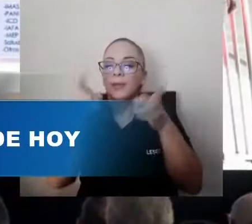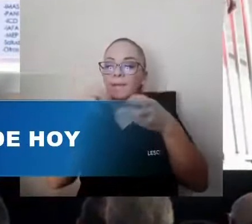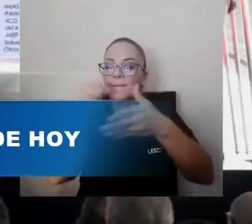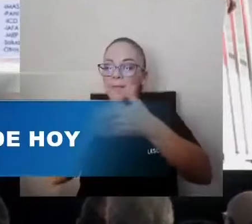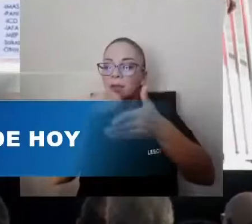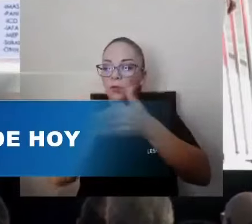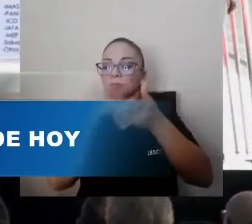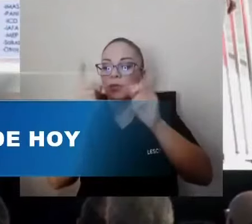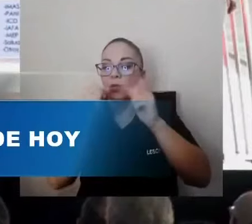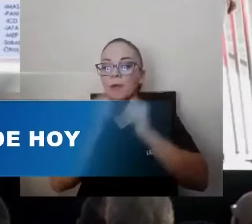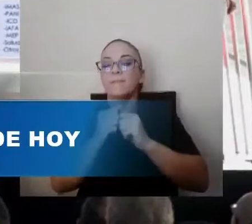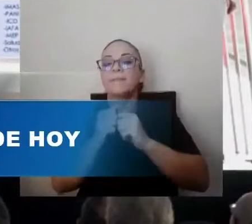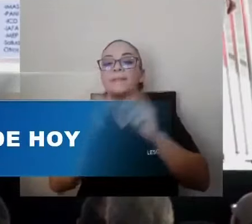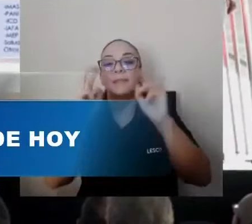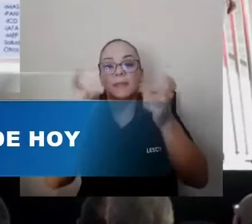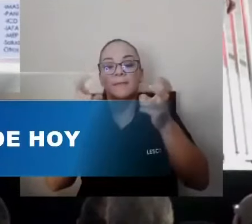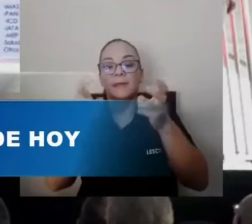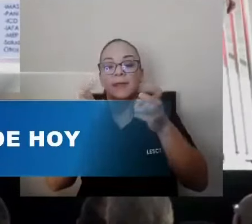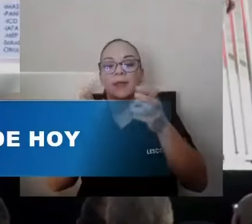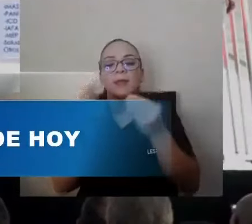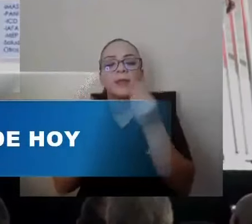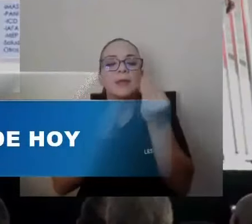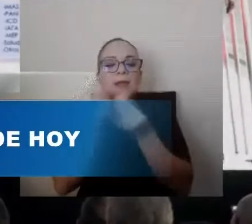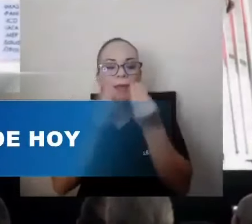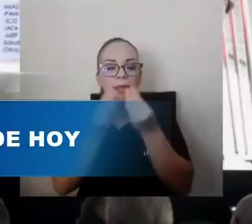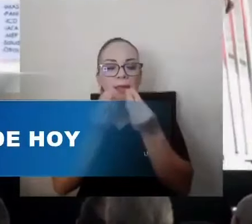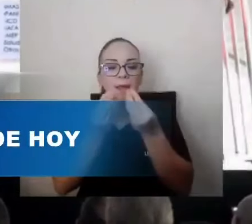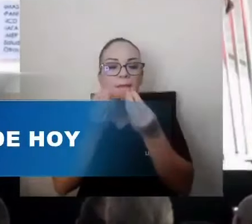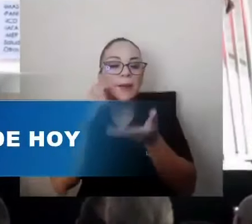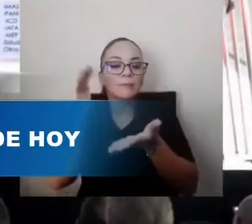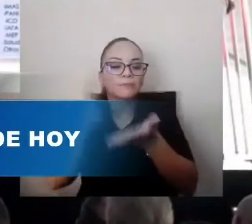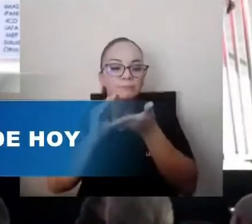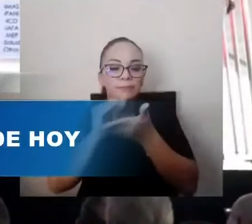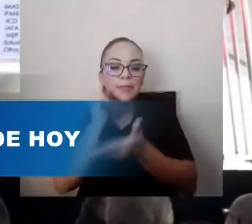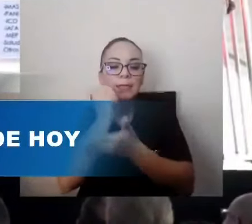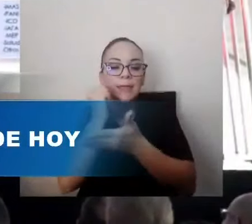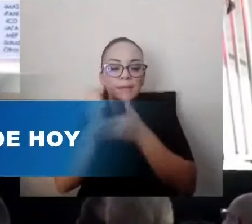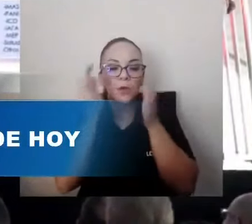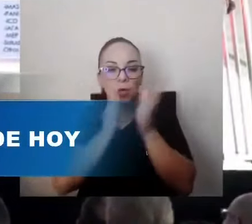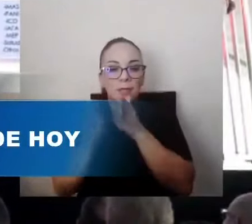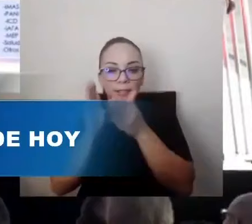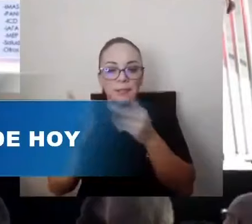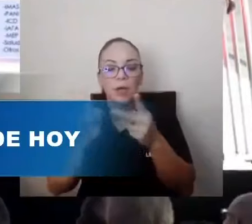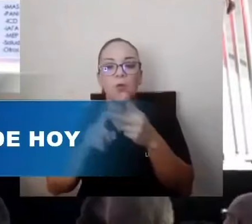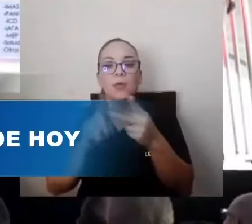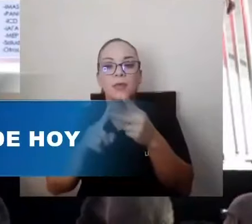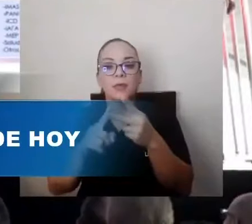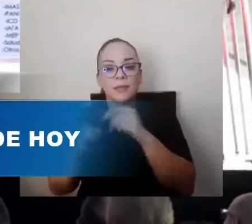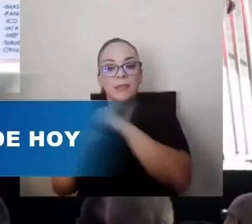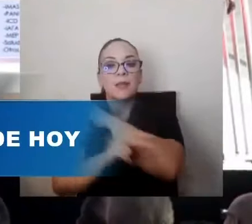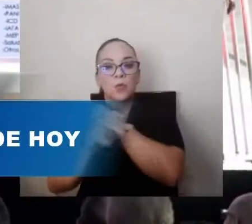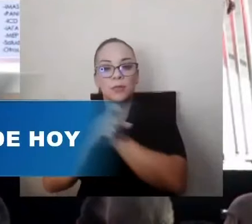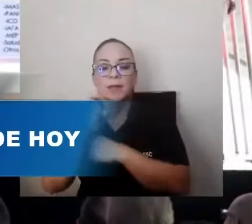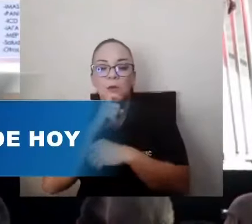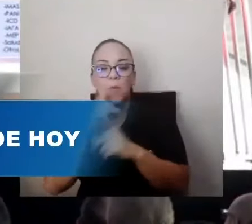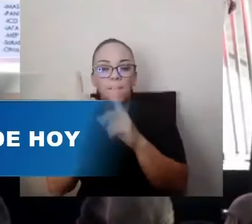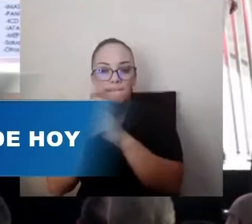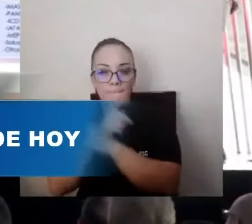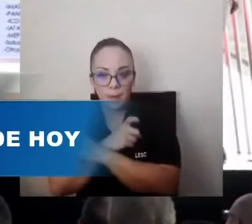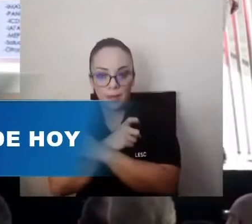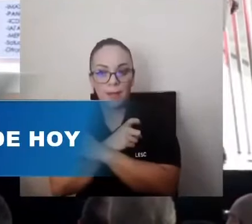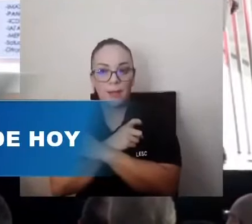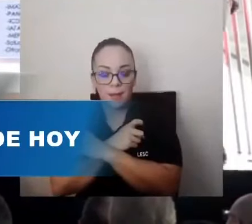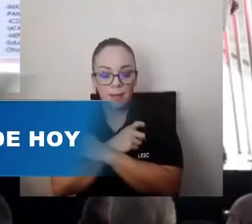crimen organizado y la delincuencia compleja y de difícil detección que ese crimen genera, y